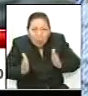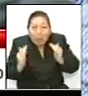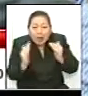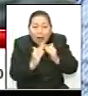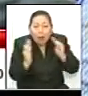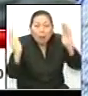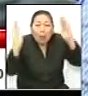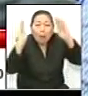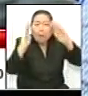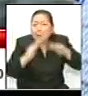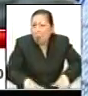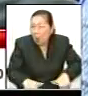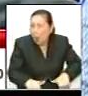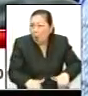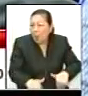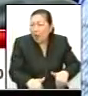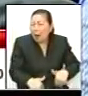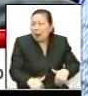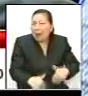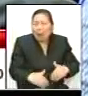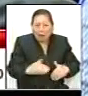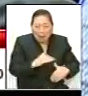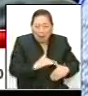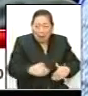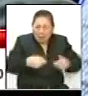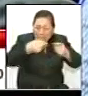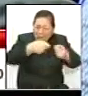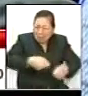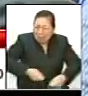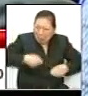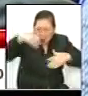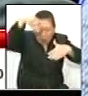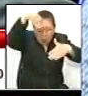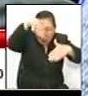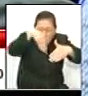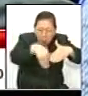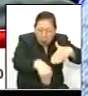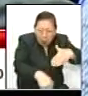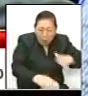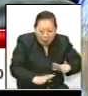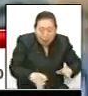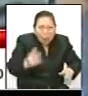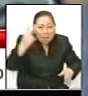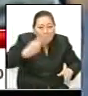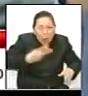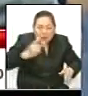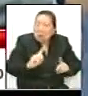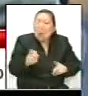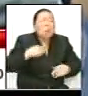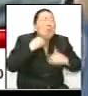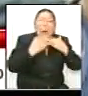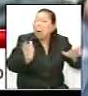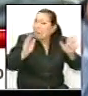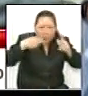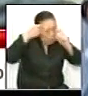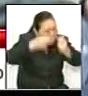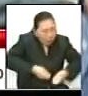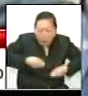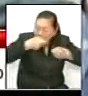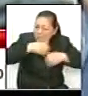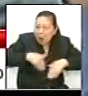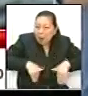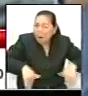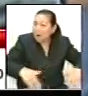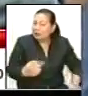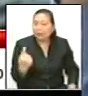estilo republicano, han hecho excavaciones por debajo de los límites que se deberían de hacer. Y no